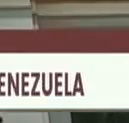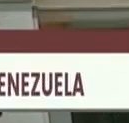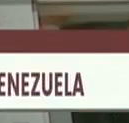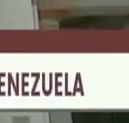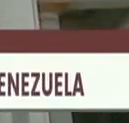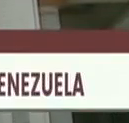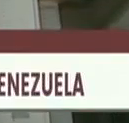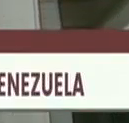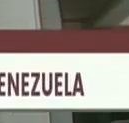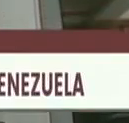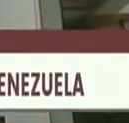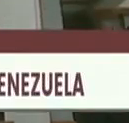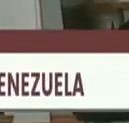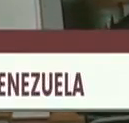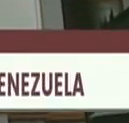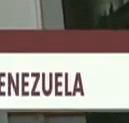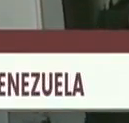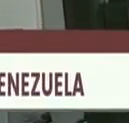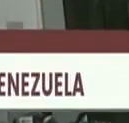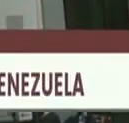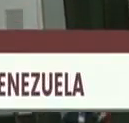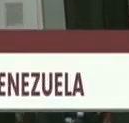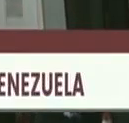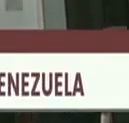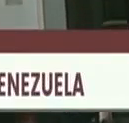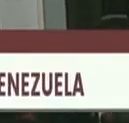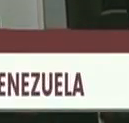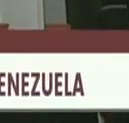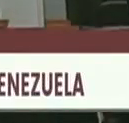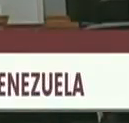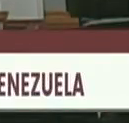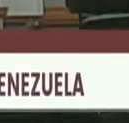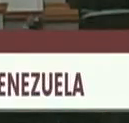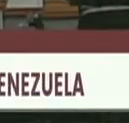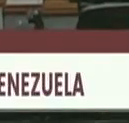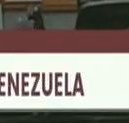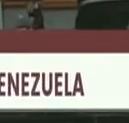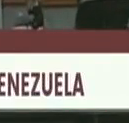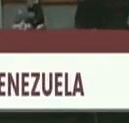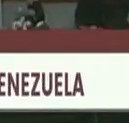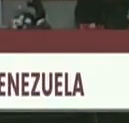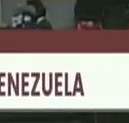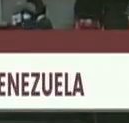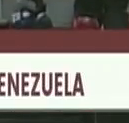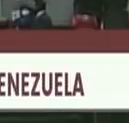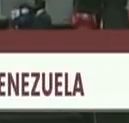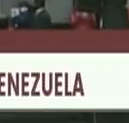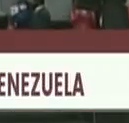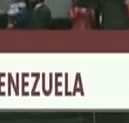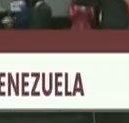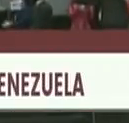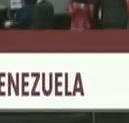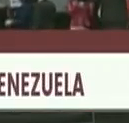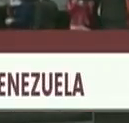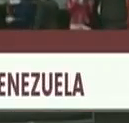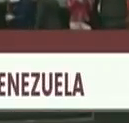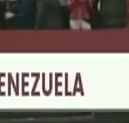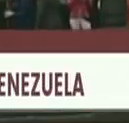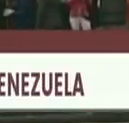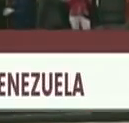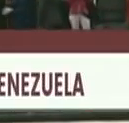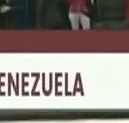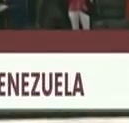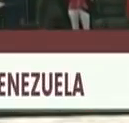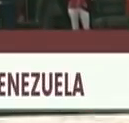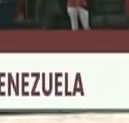Bolivariana de Venezuela. Les decía también que el gobierno venezolano ha reiterado y reitera con este acto su apoyo